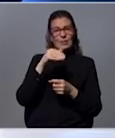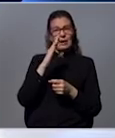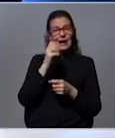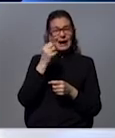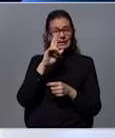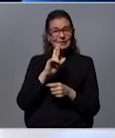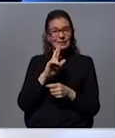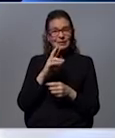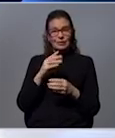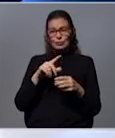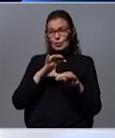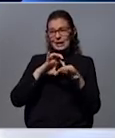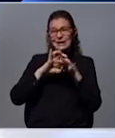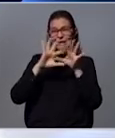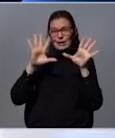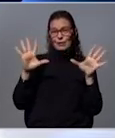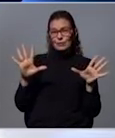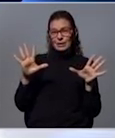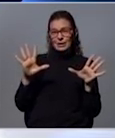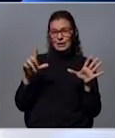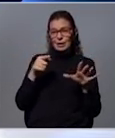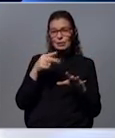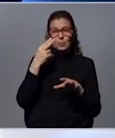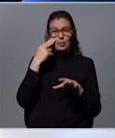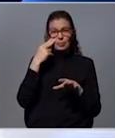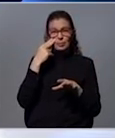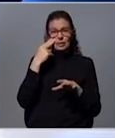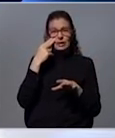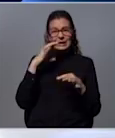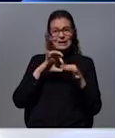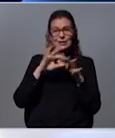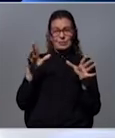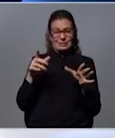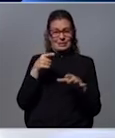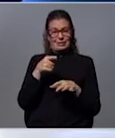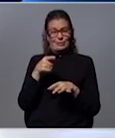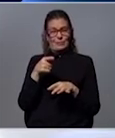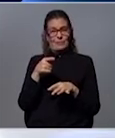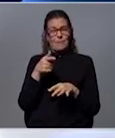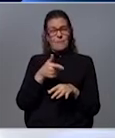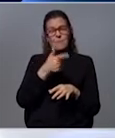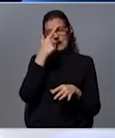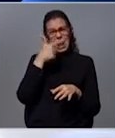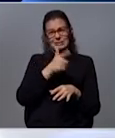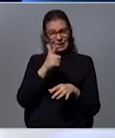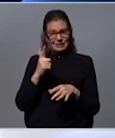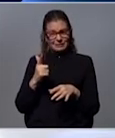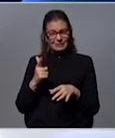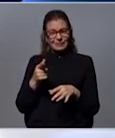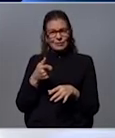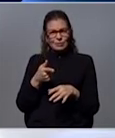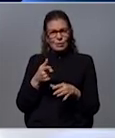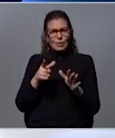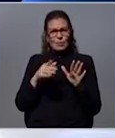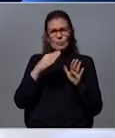card es piedra libre hay mandan los presos ejecuta hay pena de muerte en las cárceles o sea las normas que